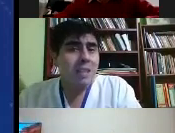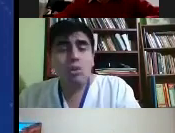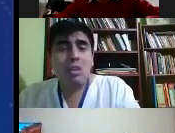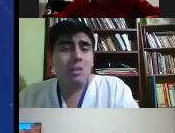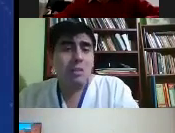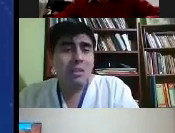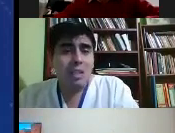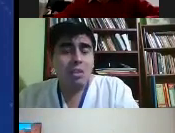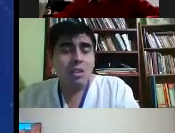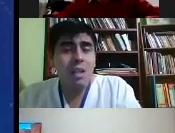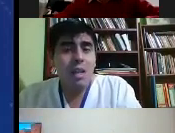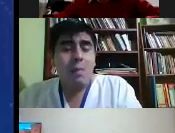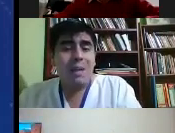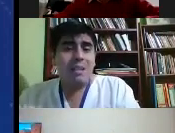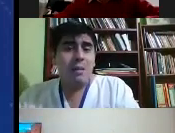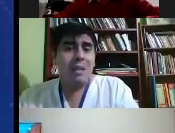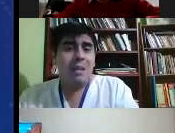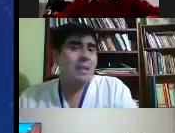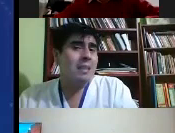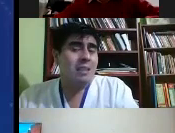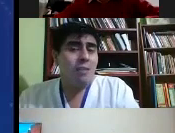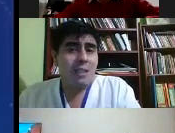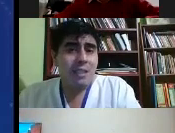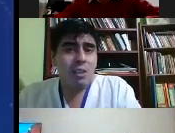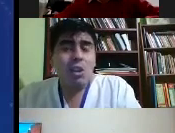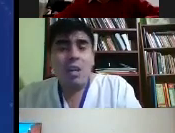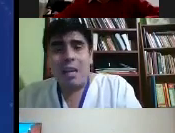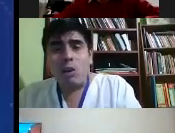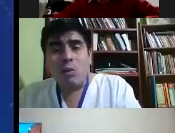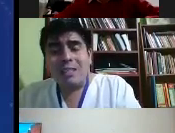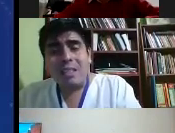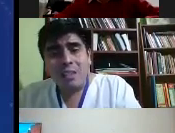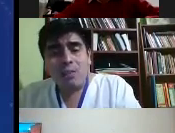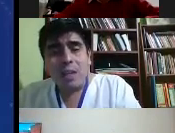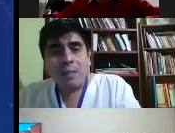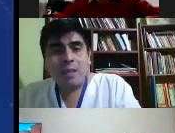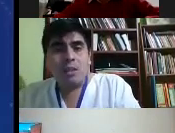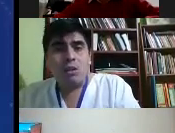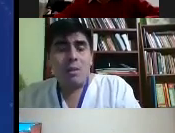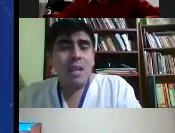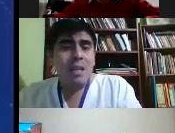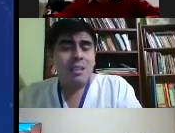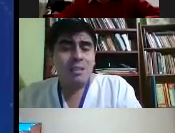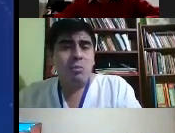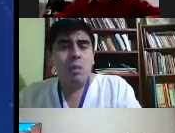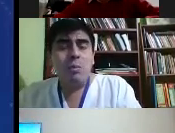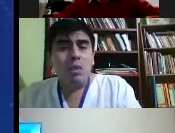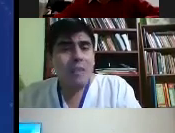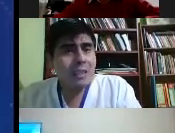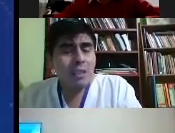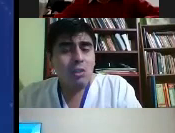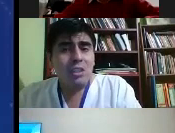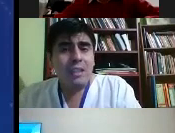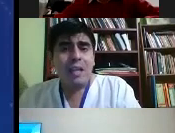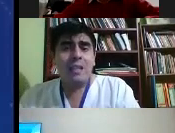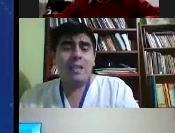en los estudios y en las investigaciones para saber a qué se está enfrentando la comunidad científica. todavía es muy